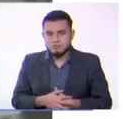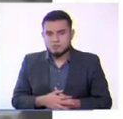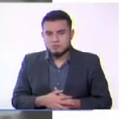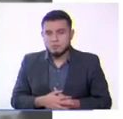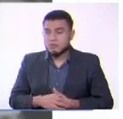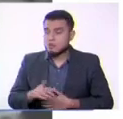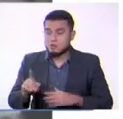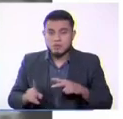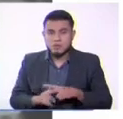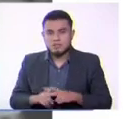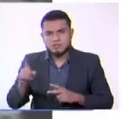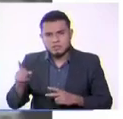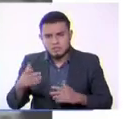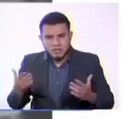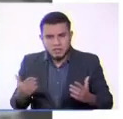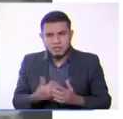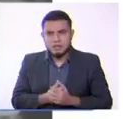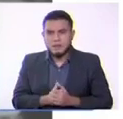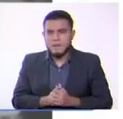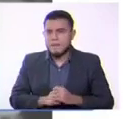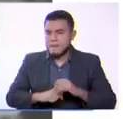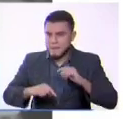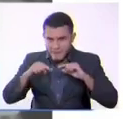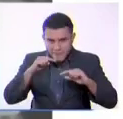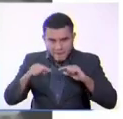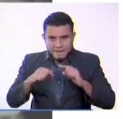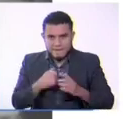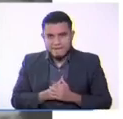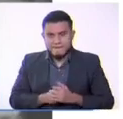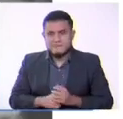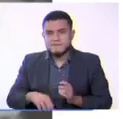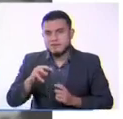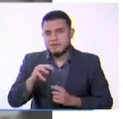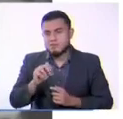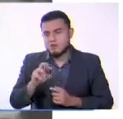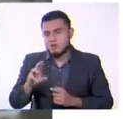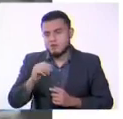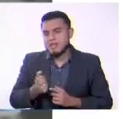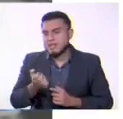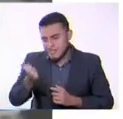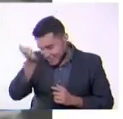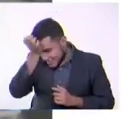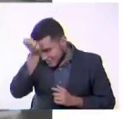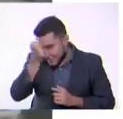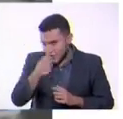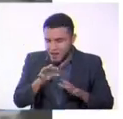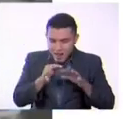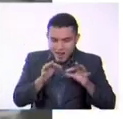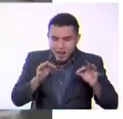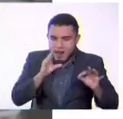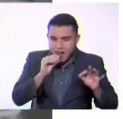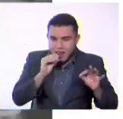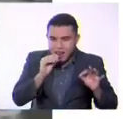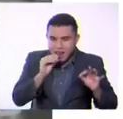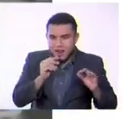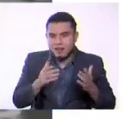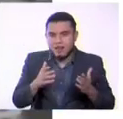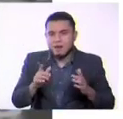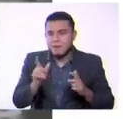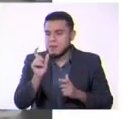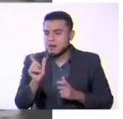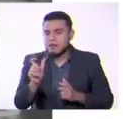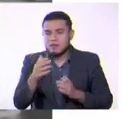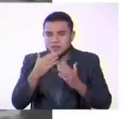existe. ¿Cómo que no existe? Señor. Santa Monica. Es Santa Mónica, ve. Nada más que hay que darle